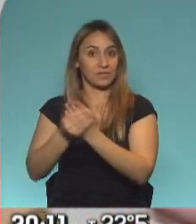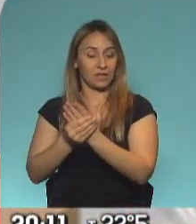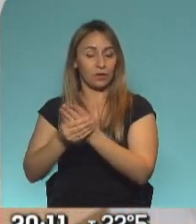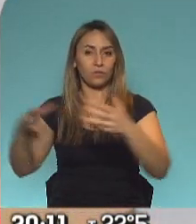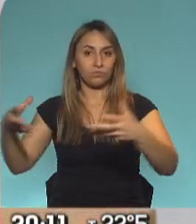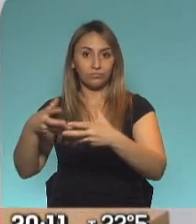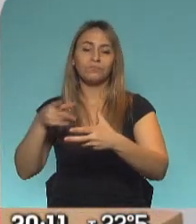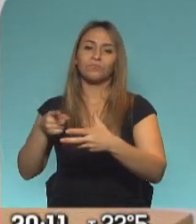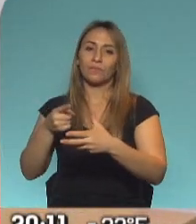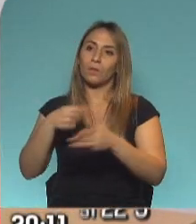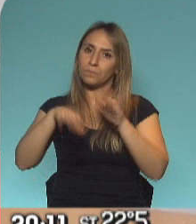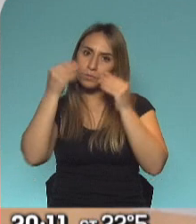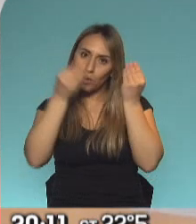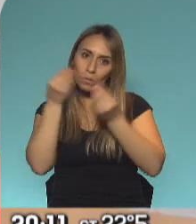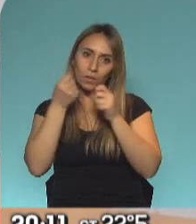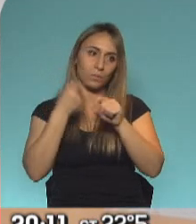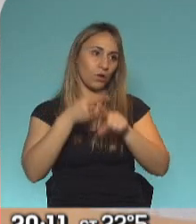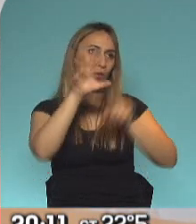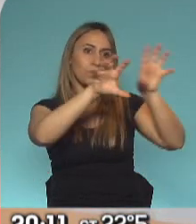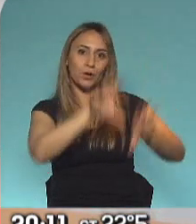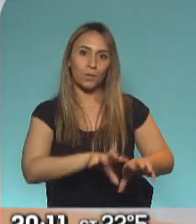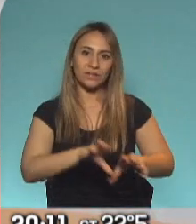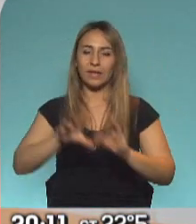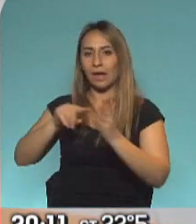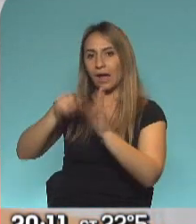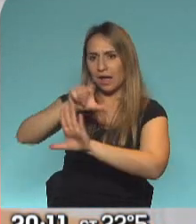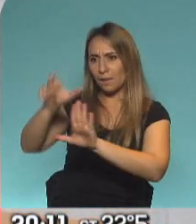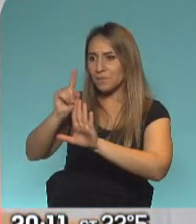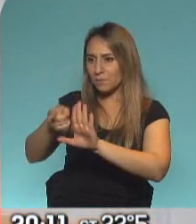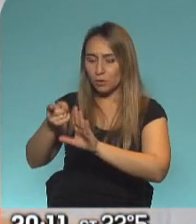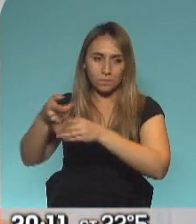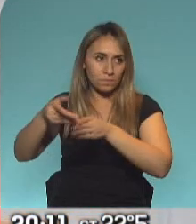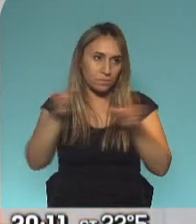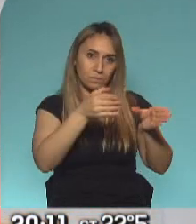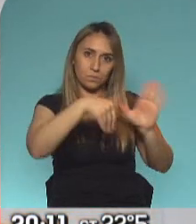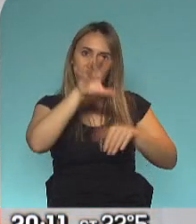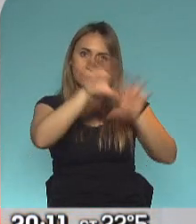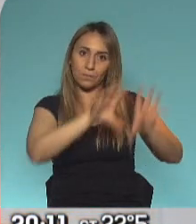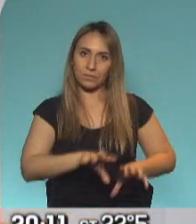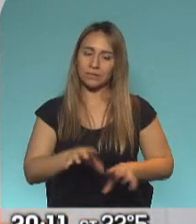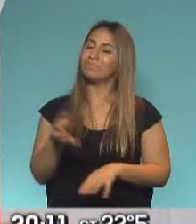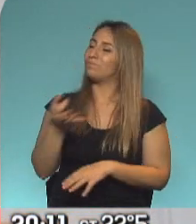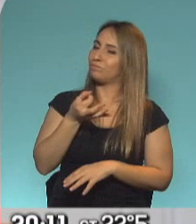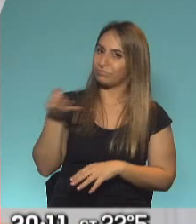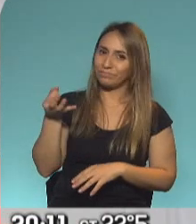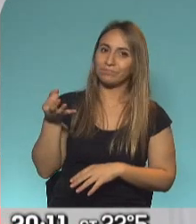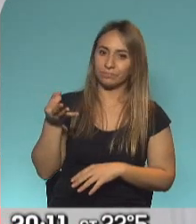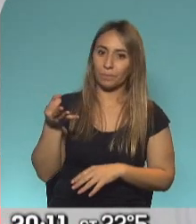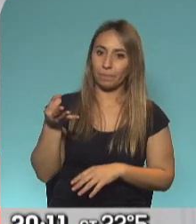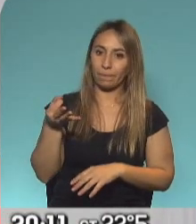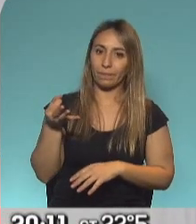más que nada en el interior del país, más allá de la continuidad en el AMBA, ¿verdad? ¿Qué tal? Buenas noches. Sí, a ver, efectivamente,